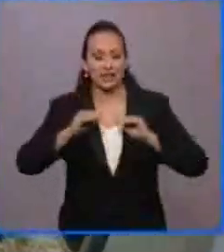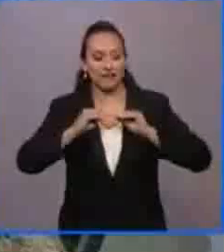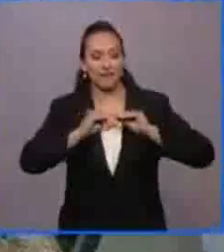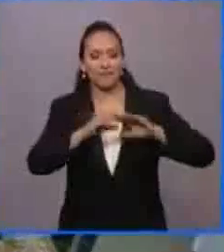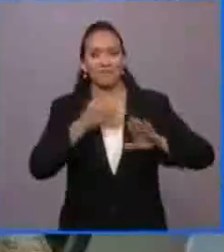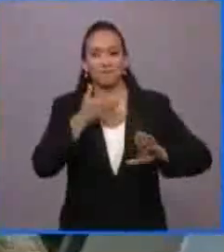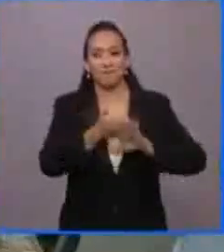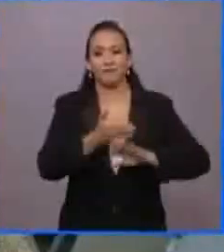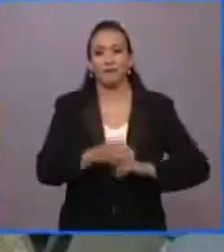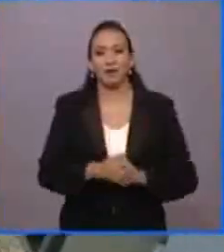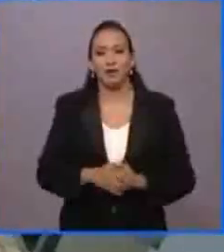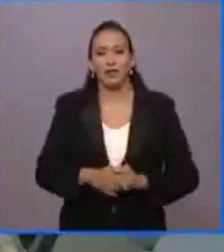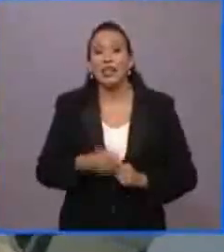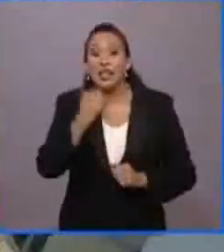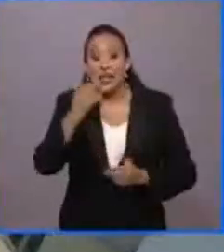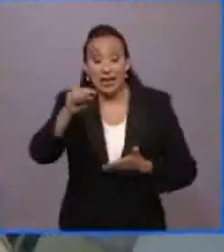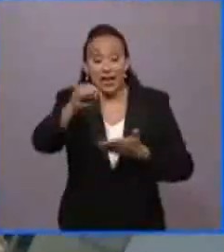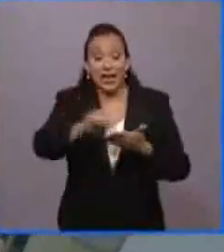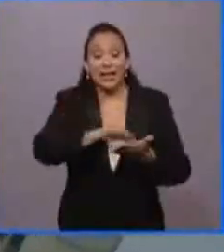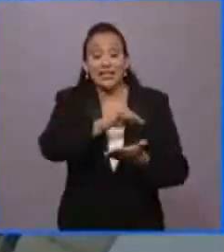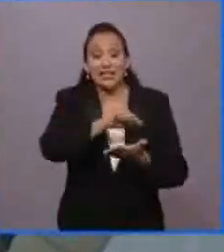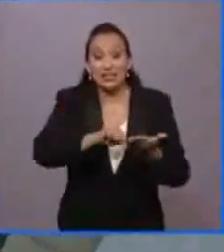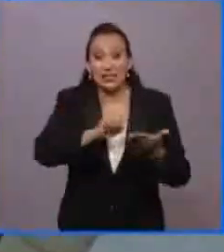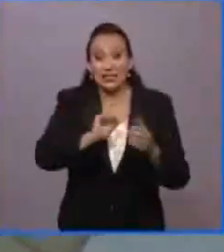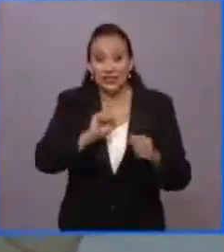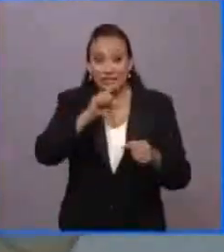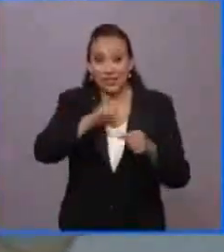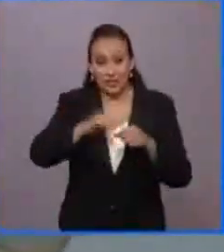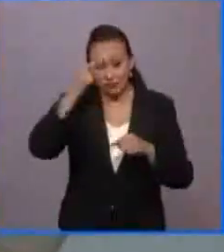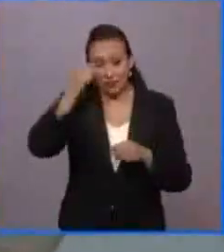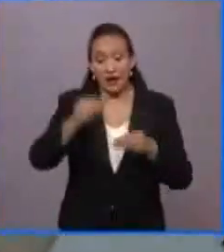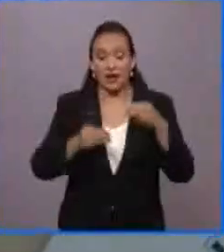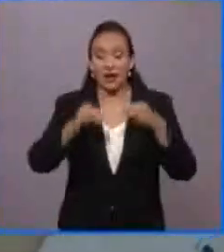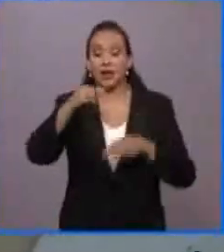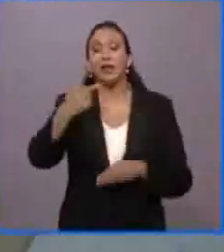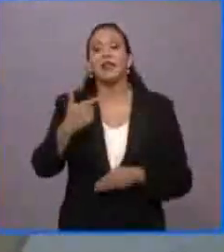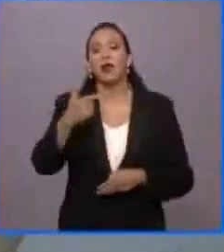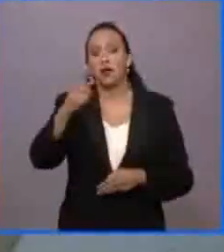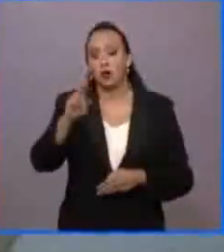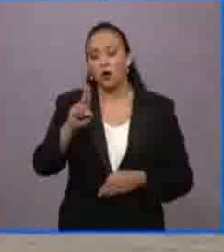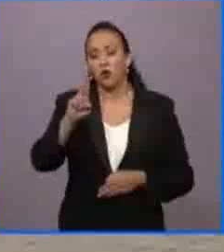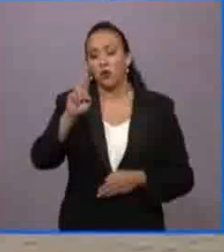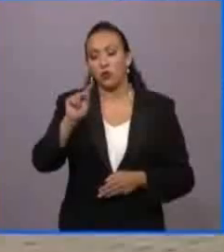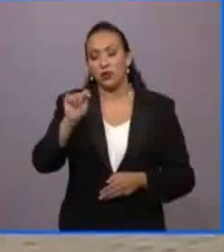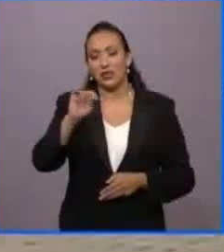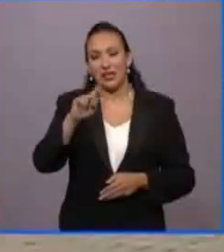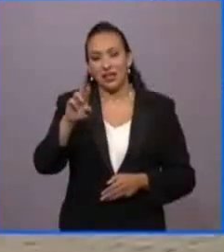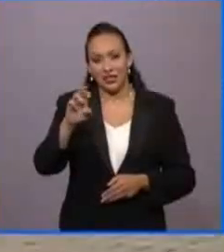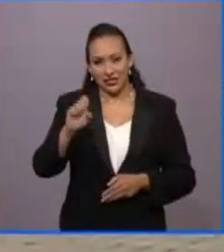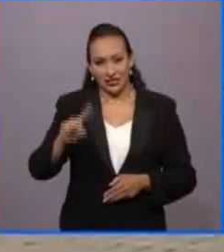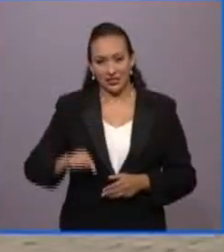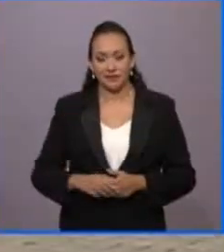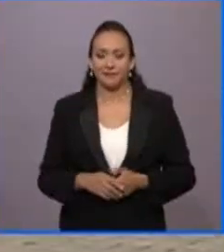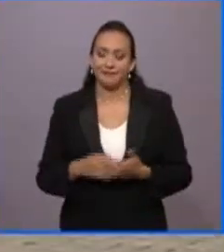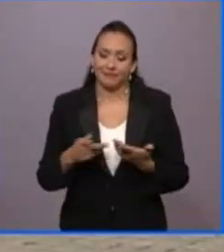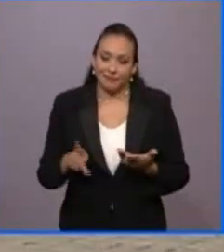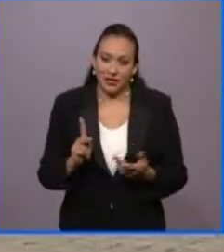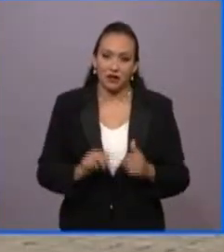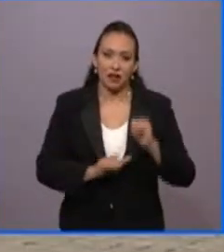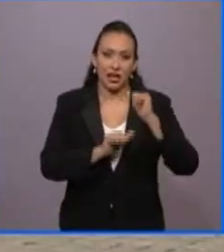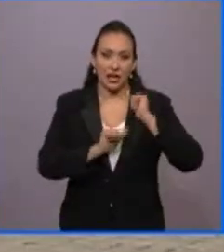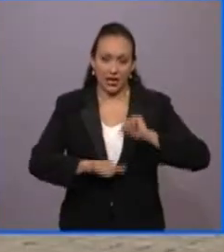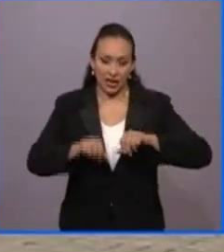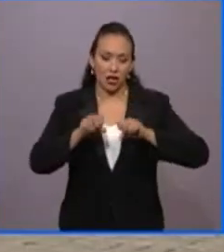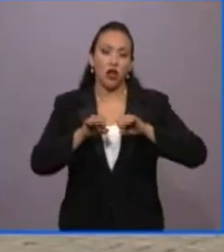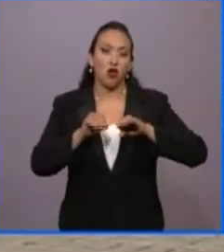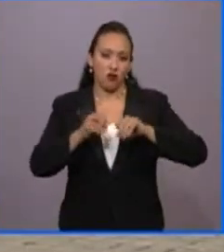del recurso, que es la cancelación del registro como candidato a ministro de Gutiérrez Priego. El encargado de